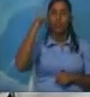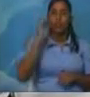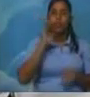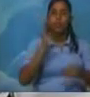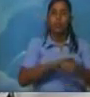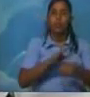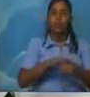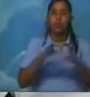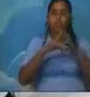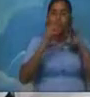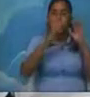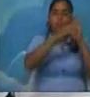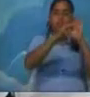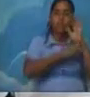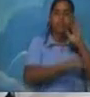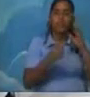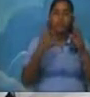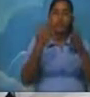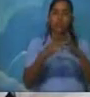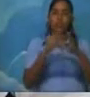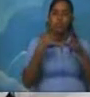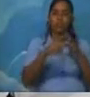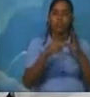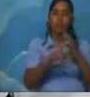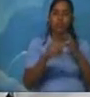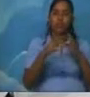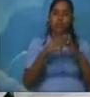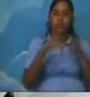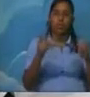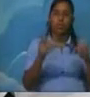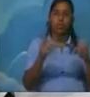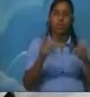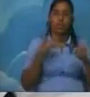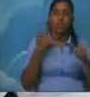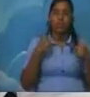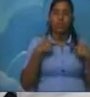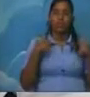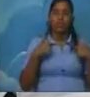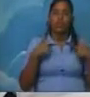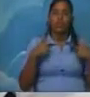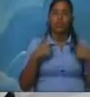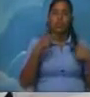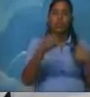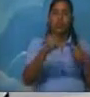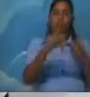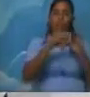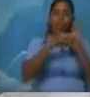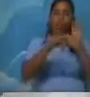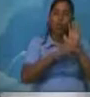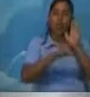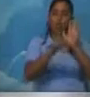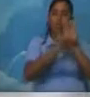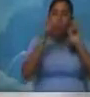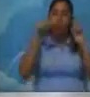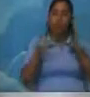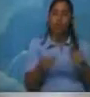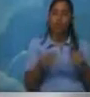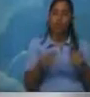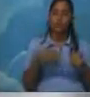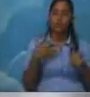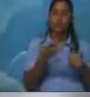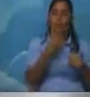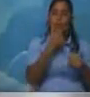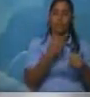sus mandamientos sus decretos sus estatutos que yo Te ordeno hoy qué